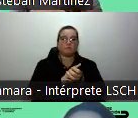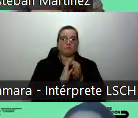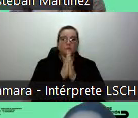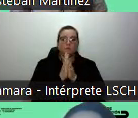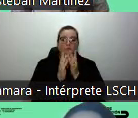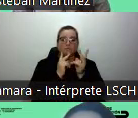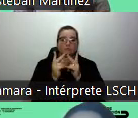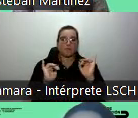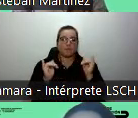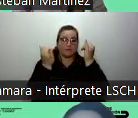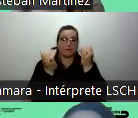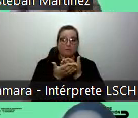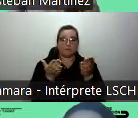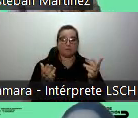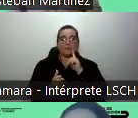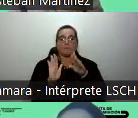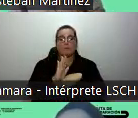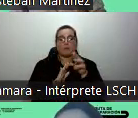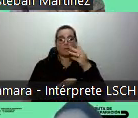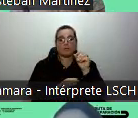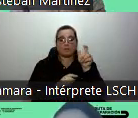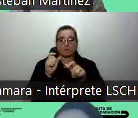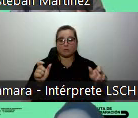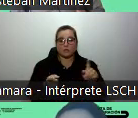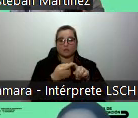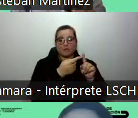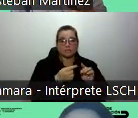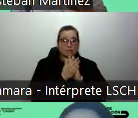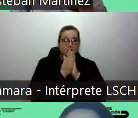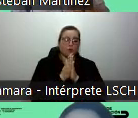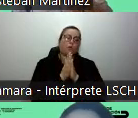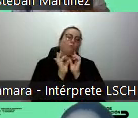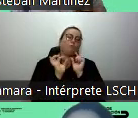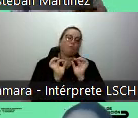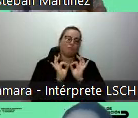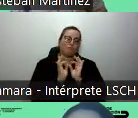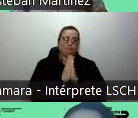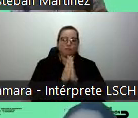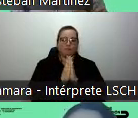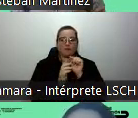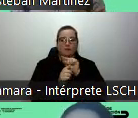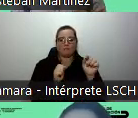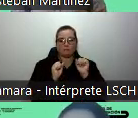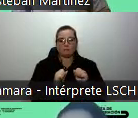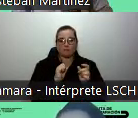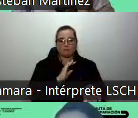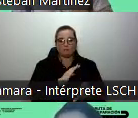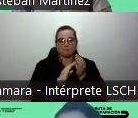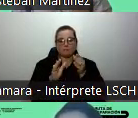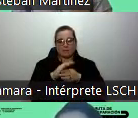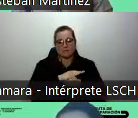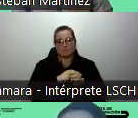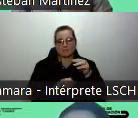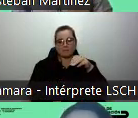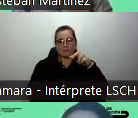bien entretenido somos más de 30 personas acá participen Todos porfa eh dentro de posible ahí pueden también acceder en